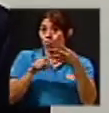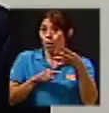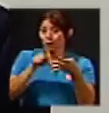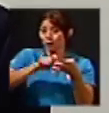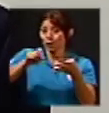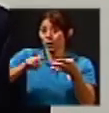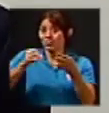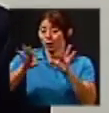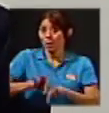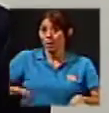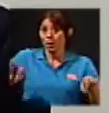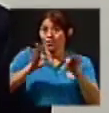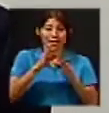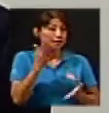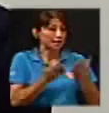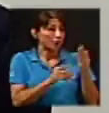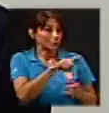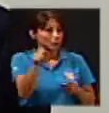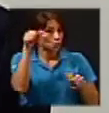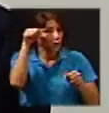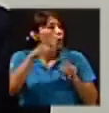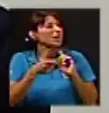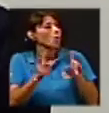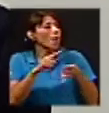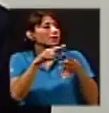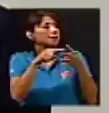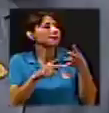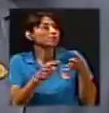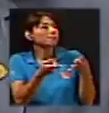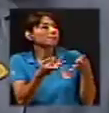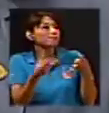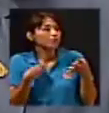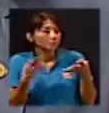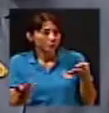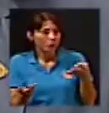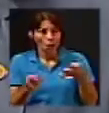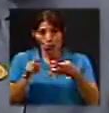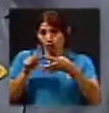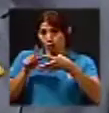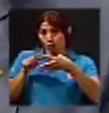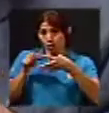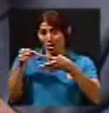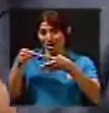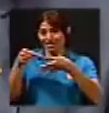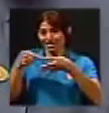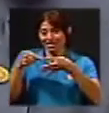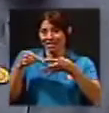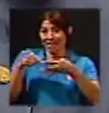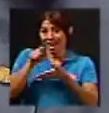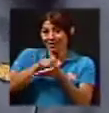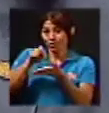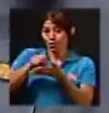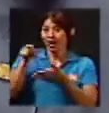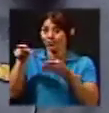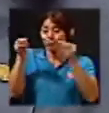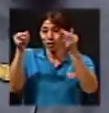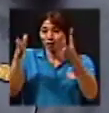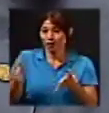país. Tal vez las amigas y amigos no lo recuerdan, ¿por qué no nos cuenta usted? Bueno, una de las escuelas es precisamente la escuela en la que usted es profesor